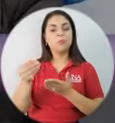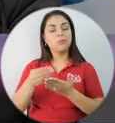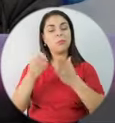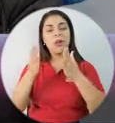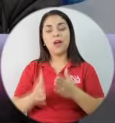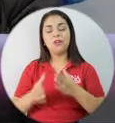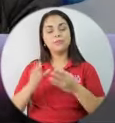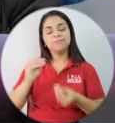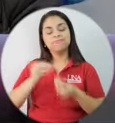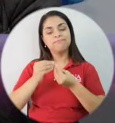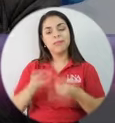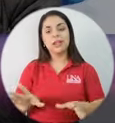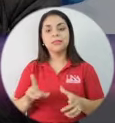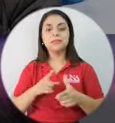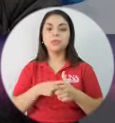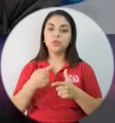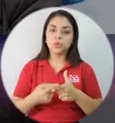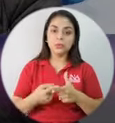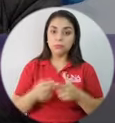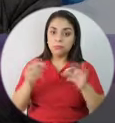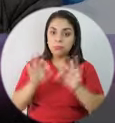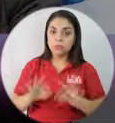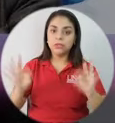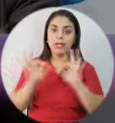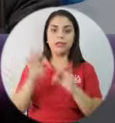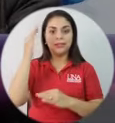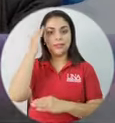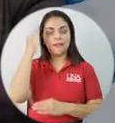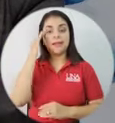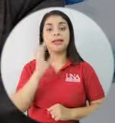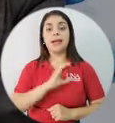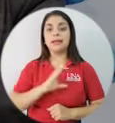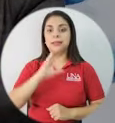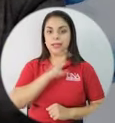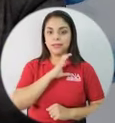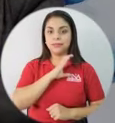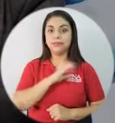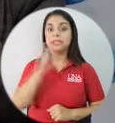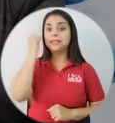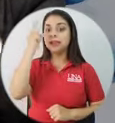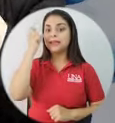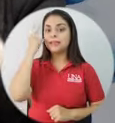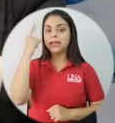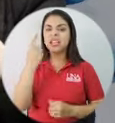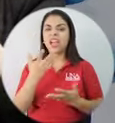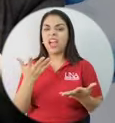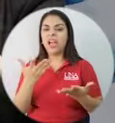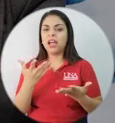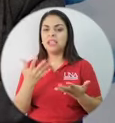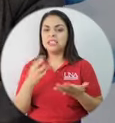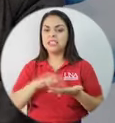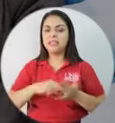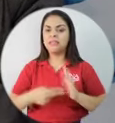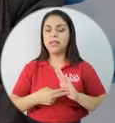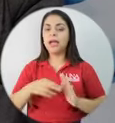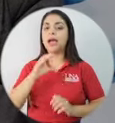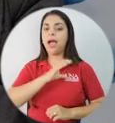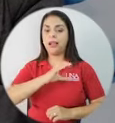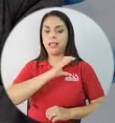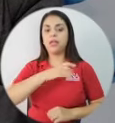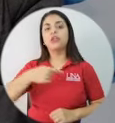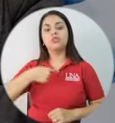las características. Entonces, este tema fundamental de centrarse en la calidad y de entender qué es lo que está detrás de esa calidad, es